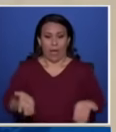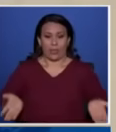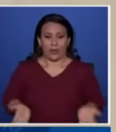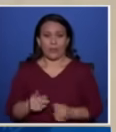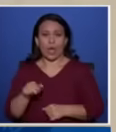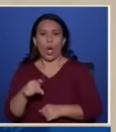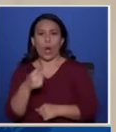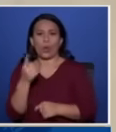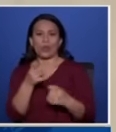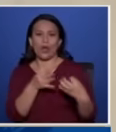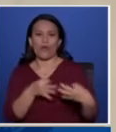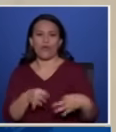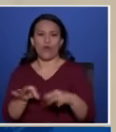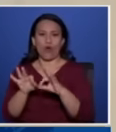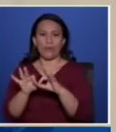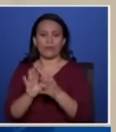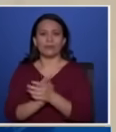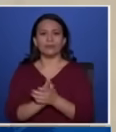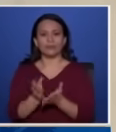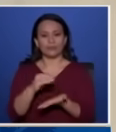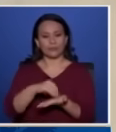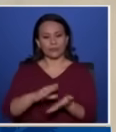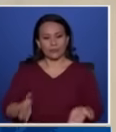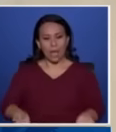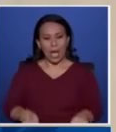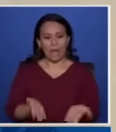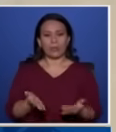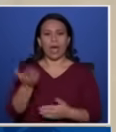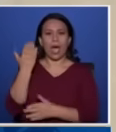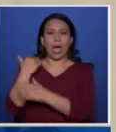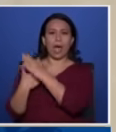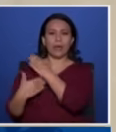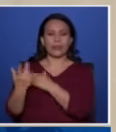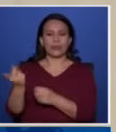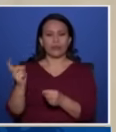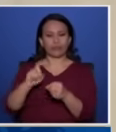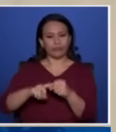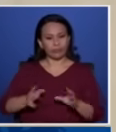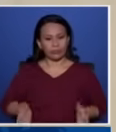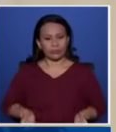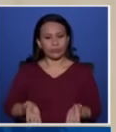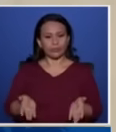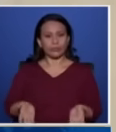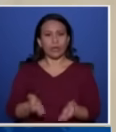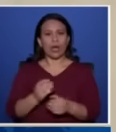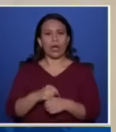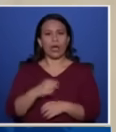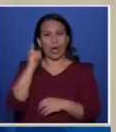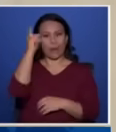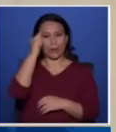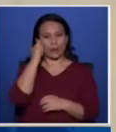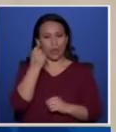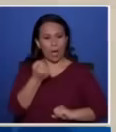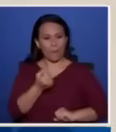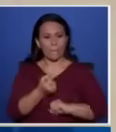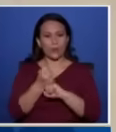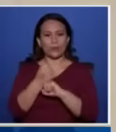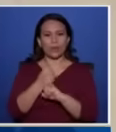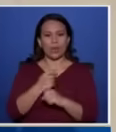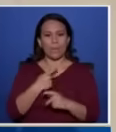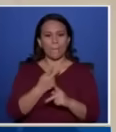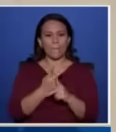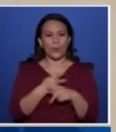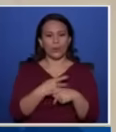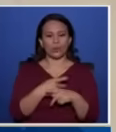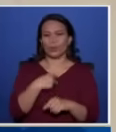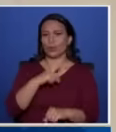otras medidas que se debieron haber impulsado también desde hace mucho tiempo atrás, para que la economía avance, para impulsar al sector productivo, porque no